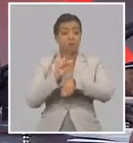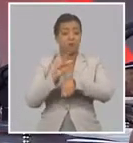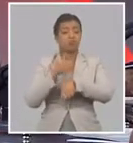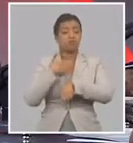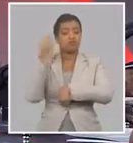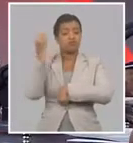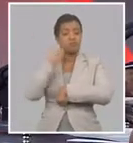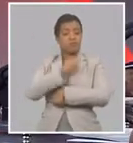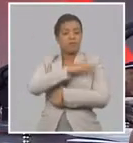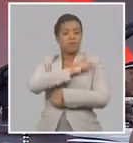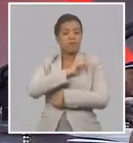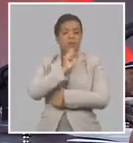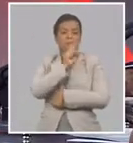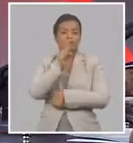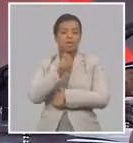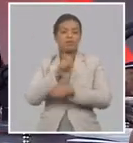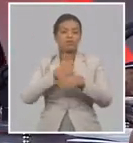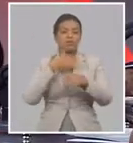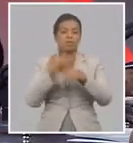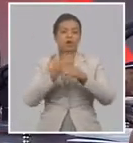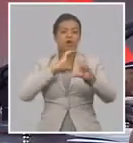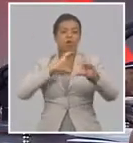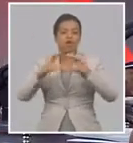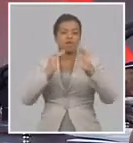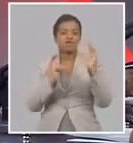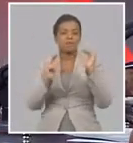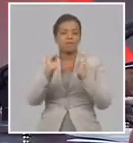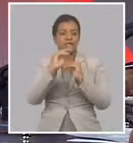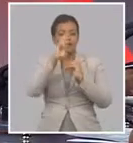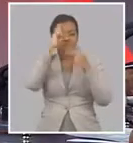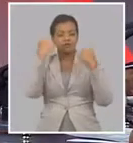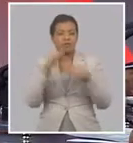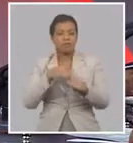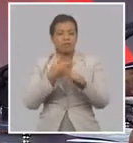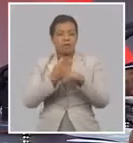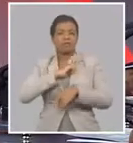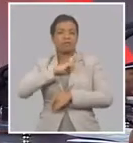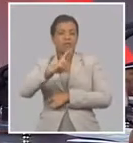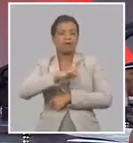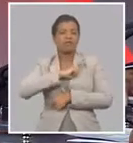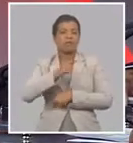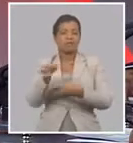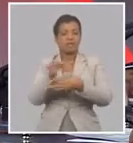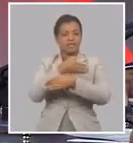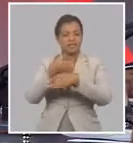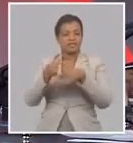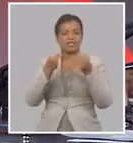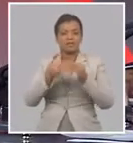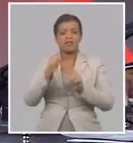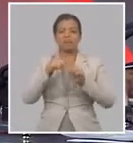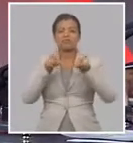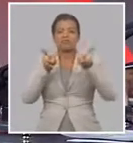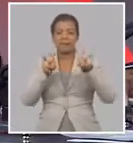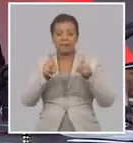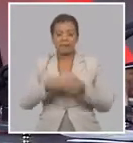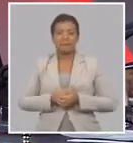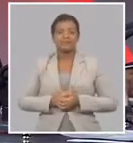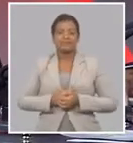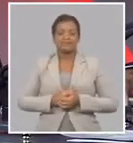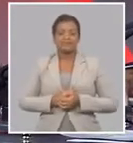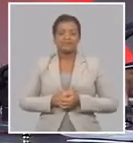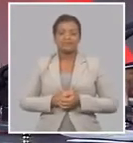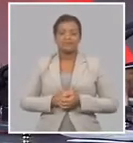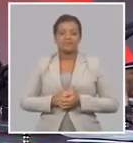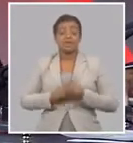vapores le pedimos comentar los compañeros comunicación del mensaje que mañana nos ayuden también a seguir respondiendo sobre este tema para irnos hacia